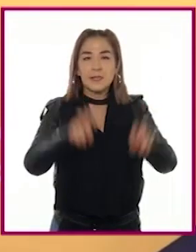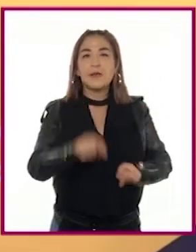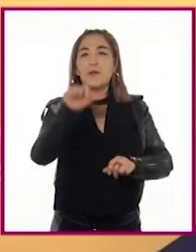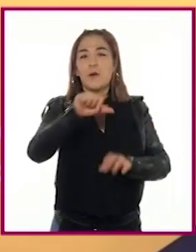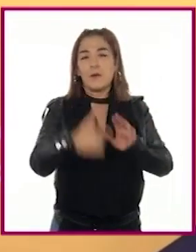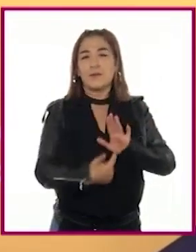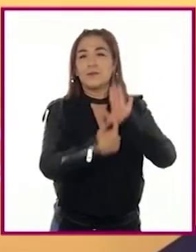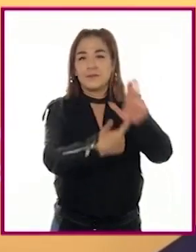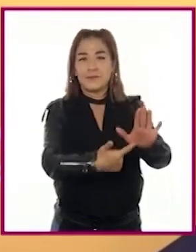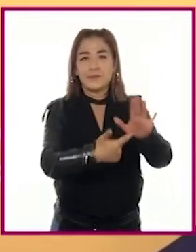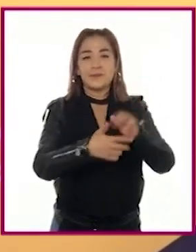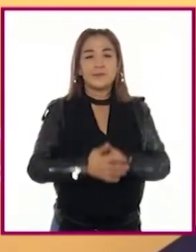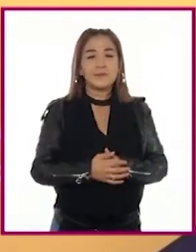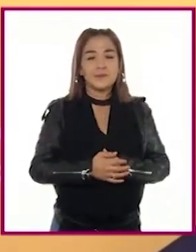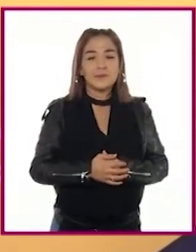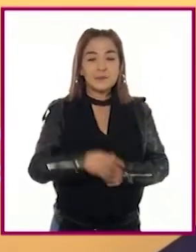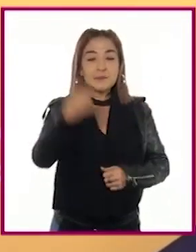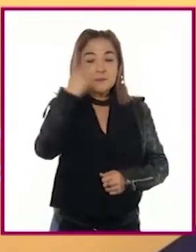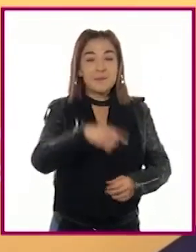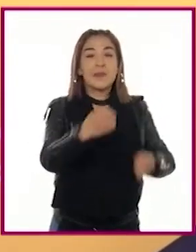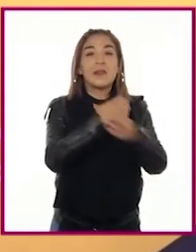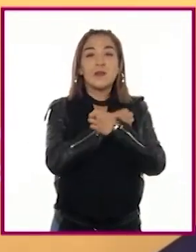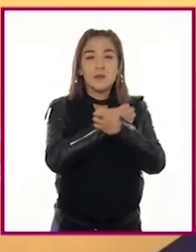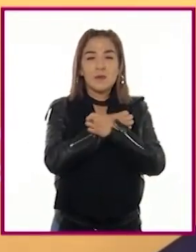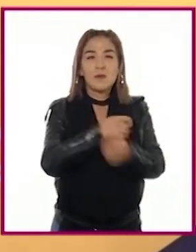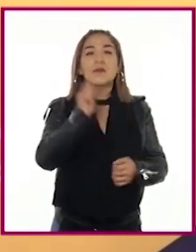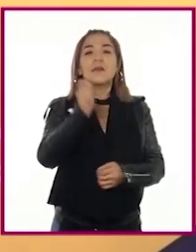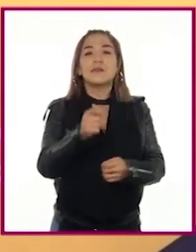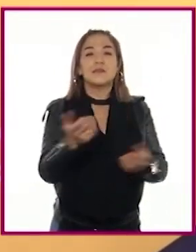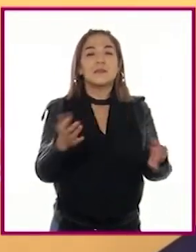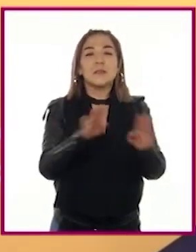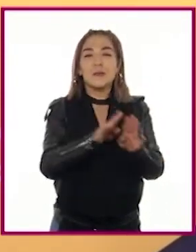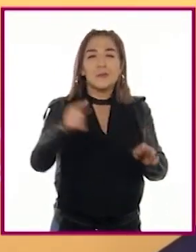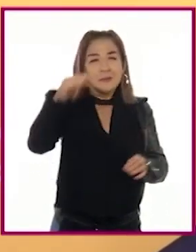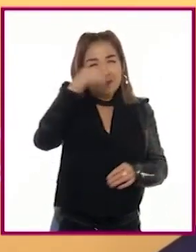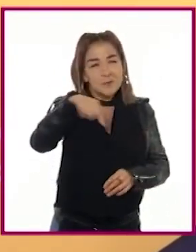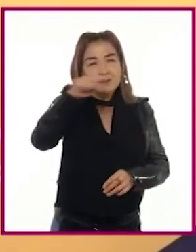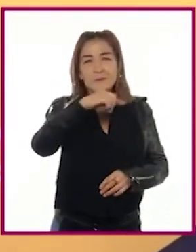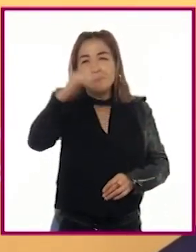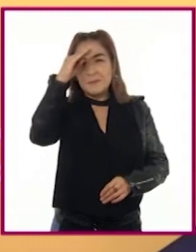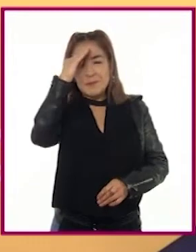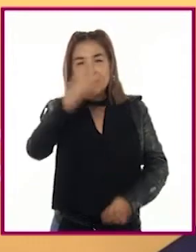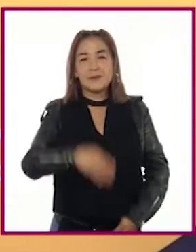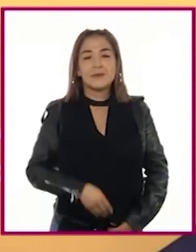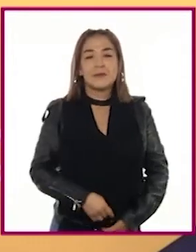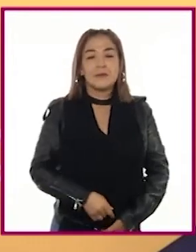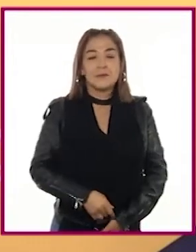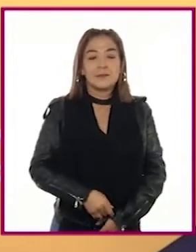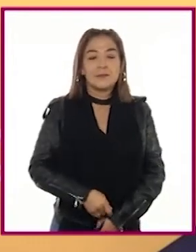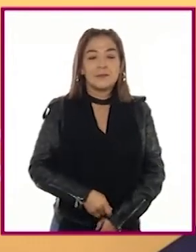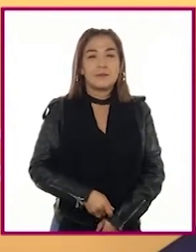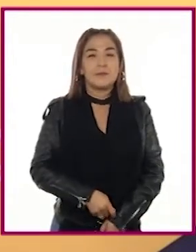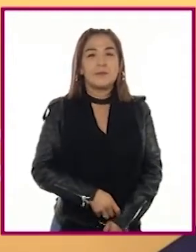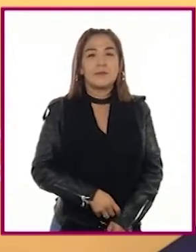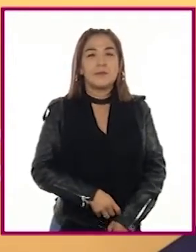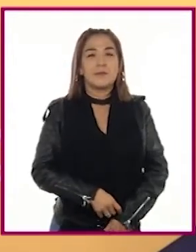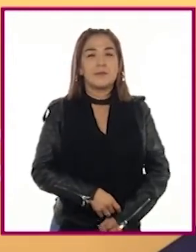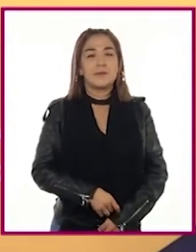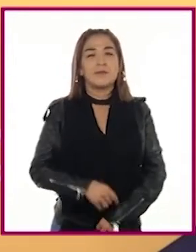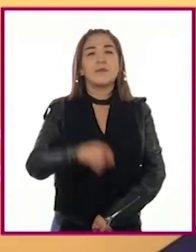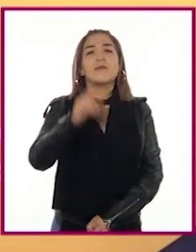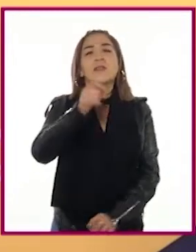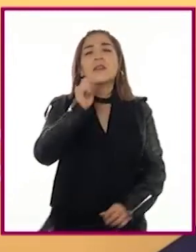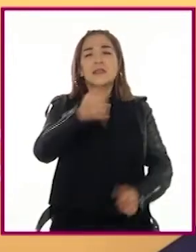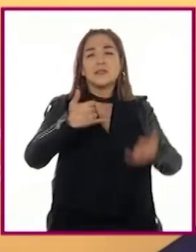presentan. En materia educativa, se considera un desacierto pensar que la mente infantil es como una hoja en blanco en la que se